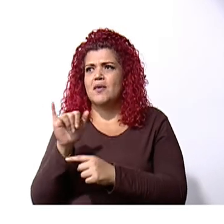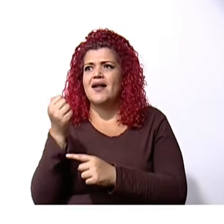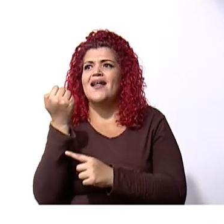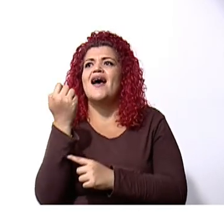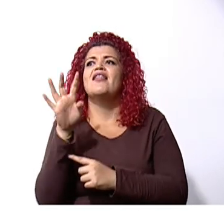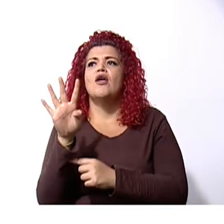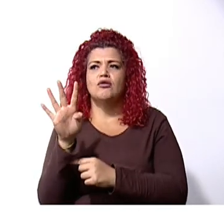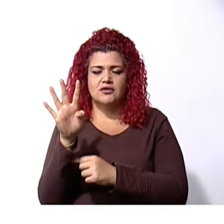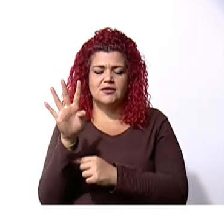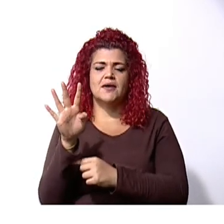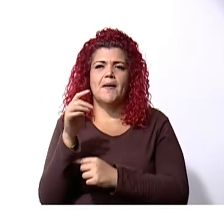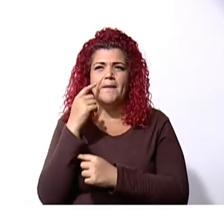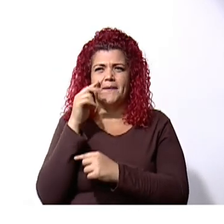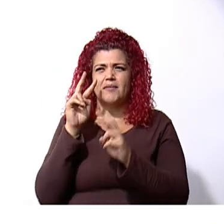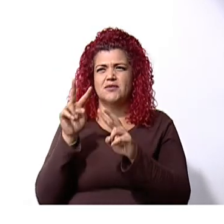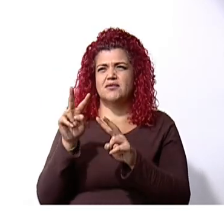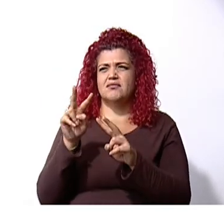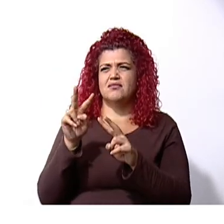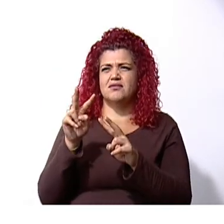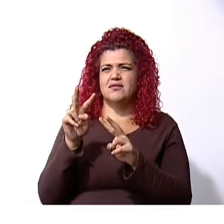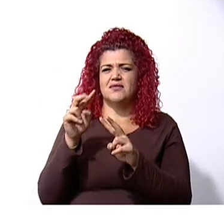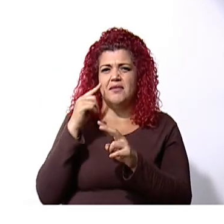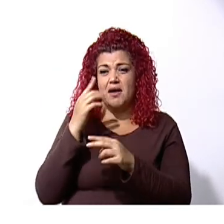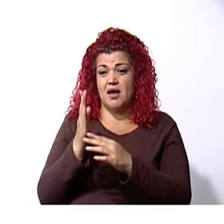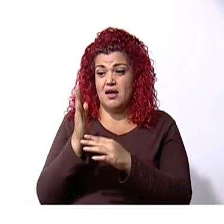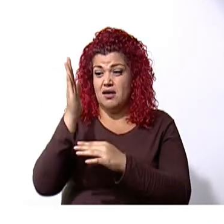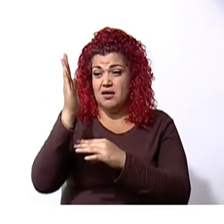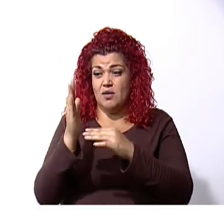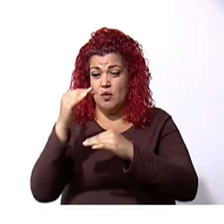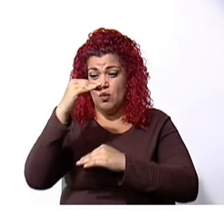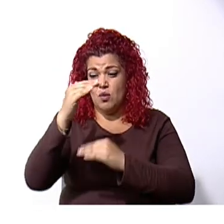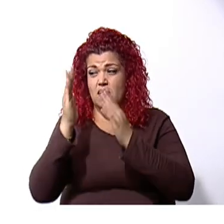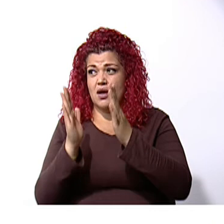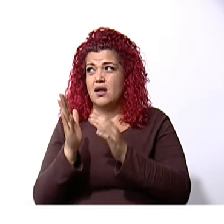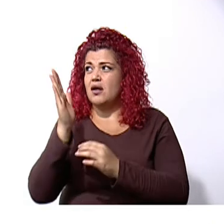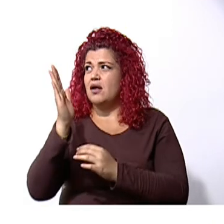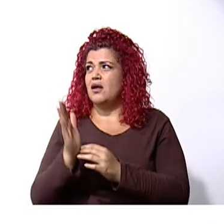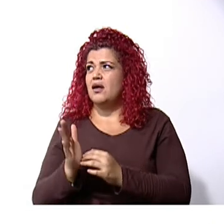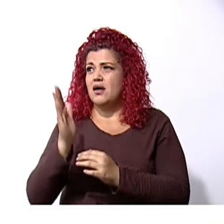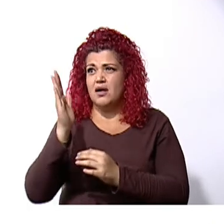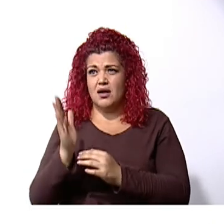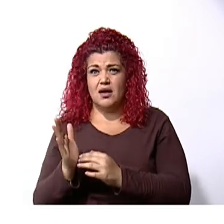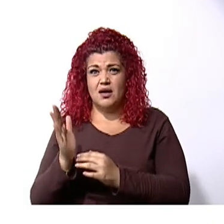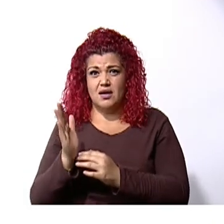14. Observemos que el lado del cuadrado,